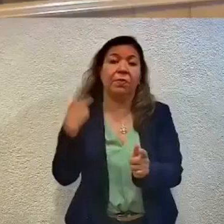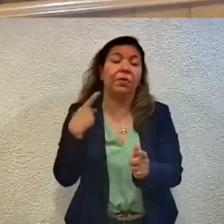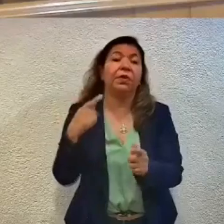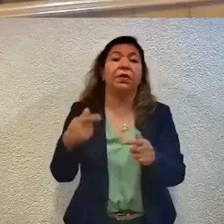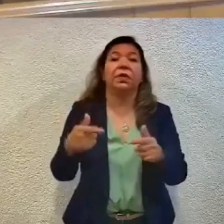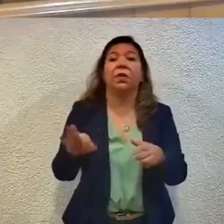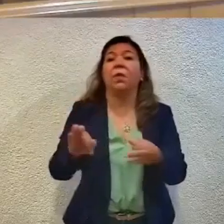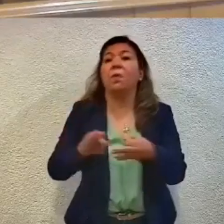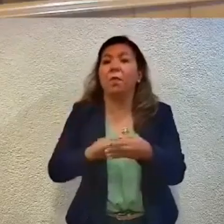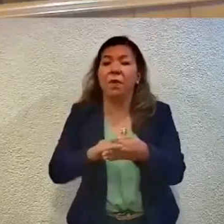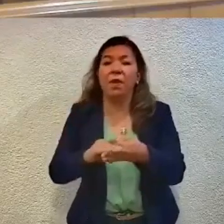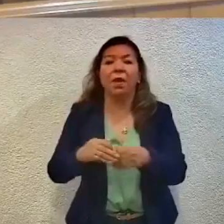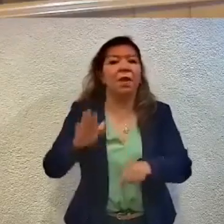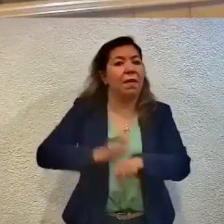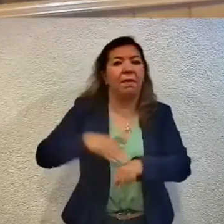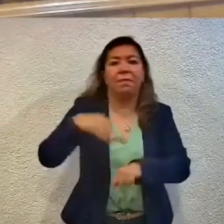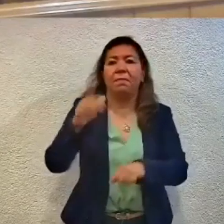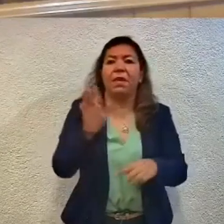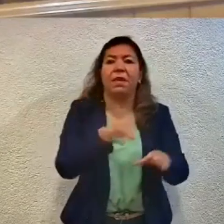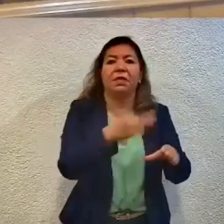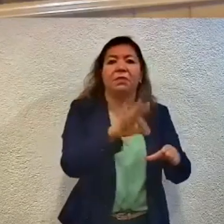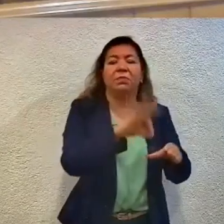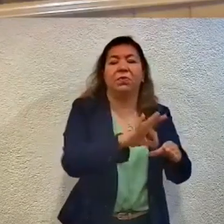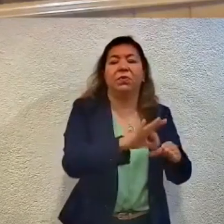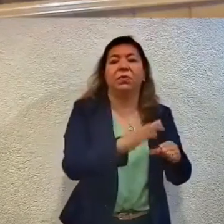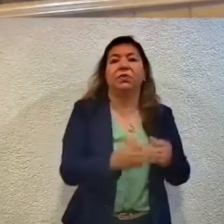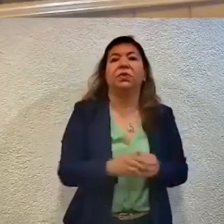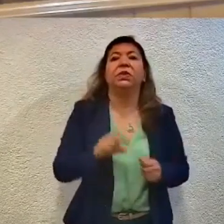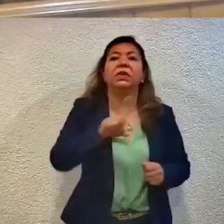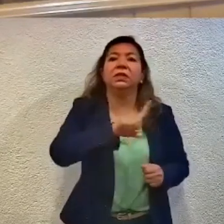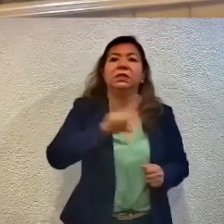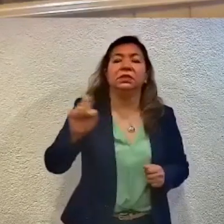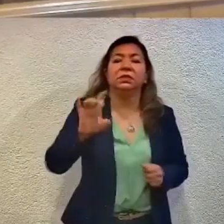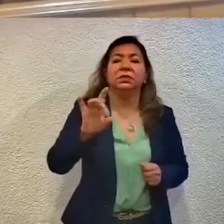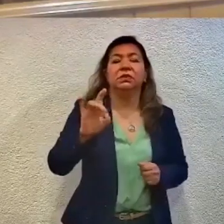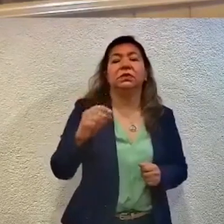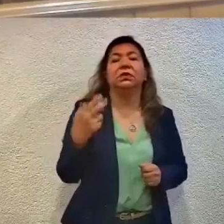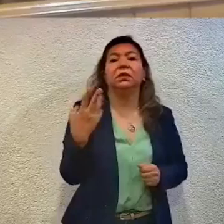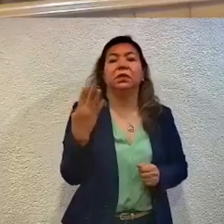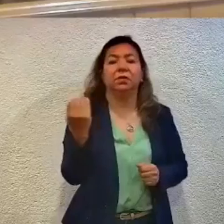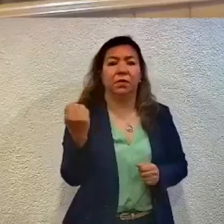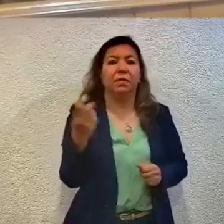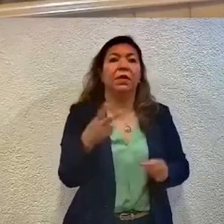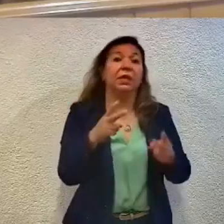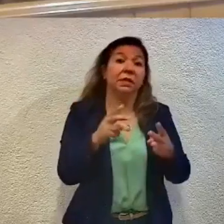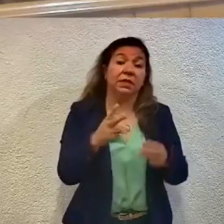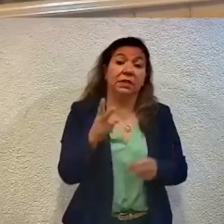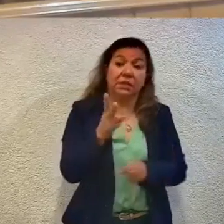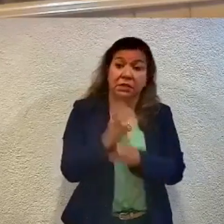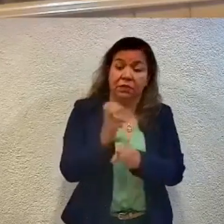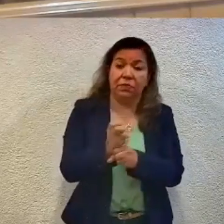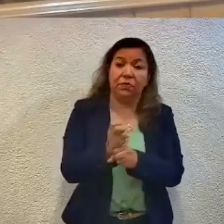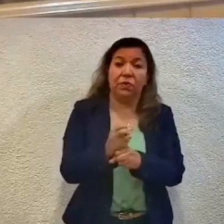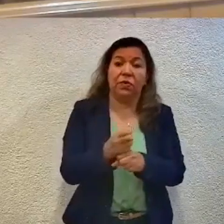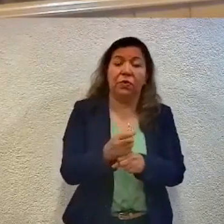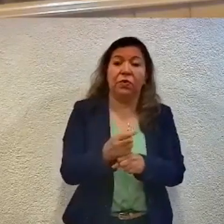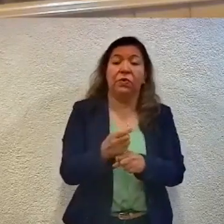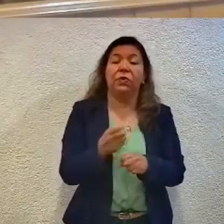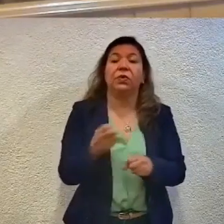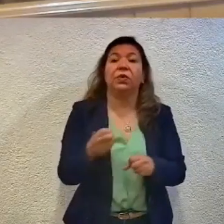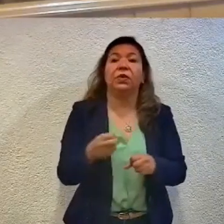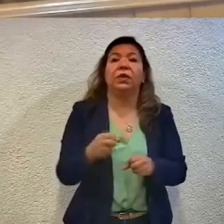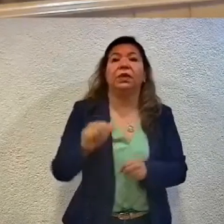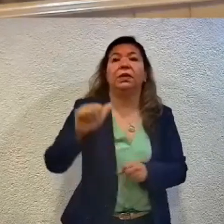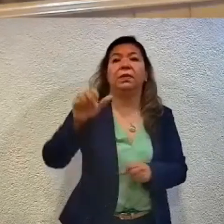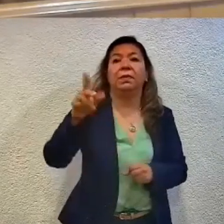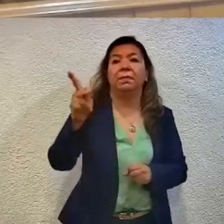casilla, al lograr 139, en tanto que, en segundo lugar, estuvo el Partido Acción Nacional con